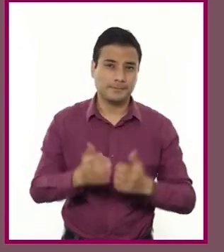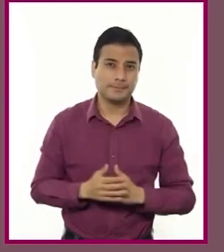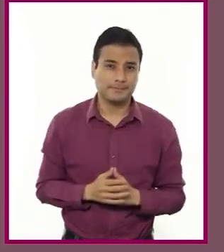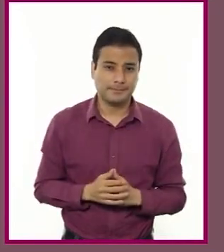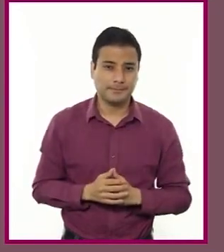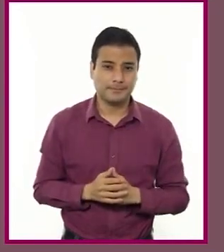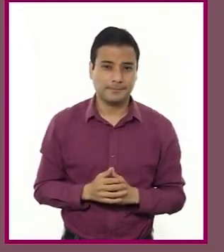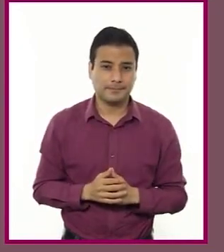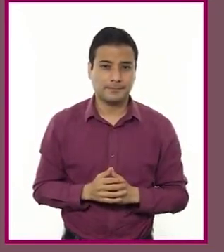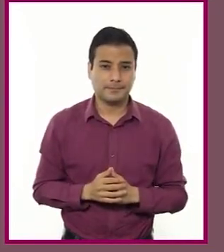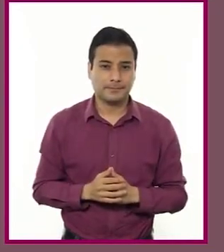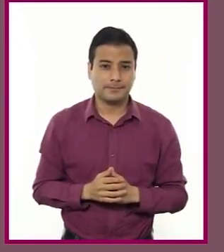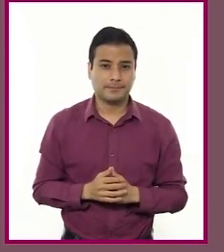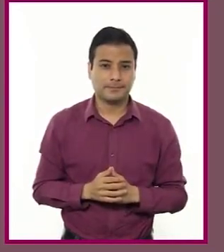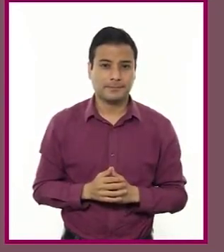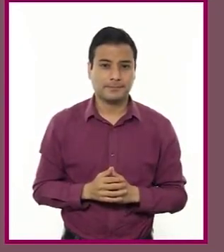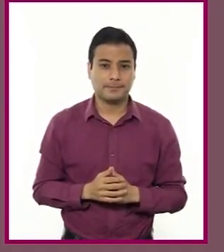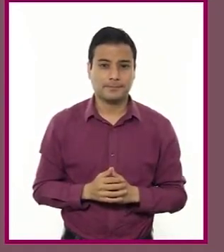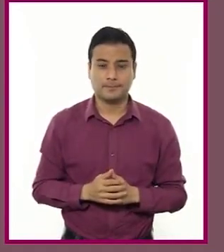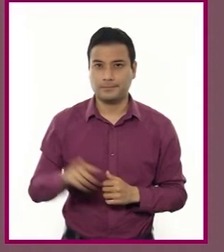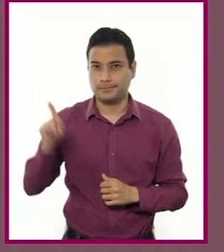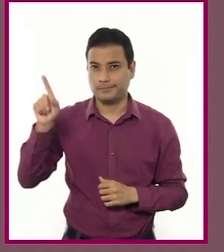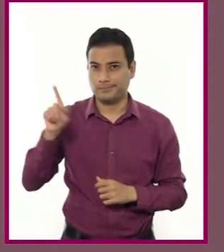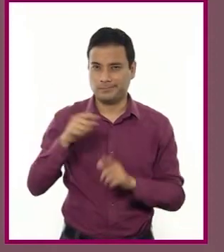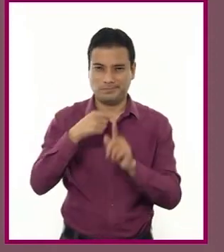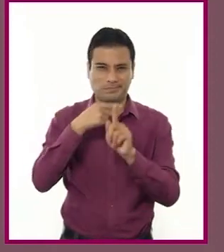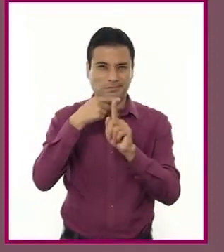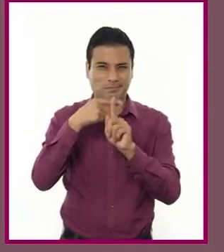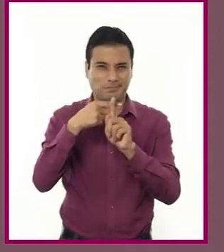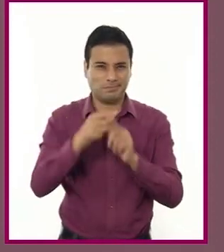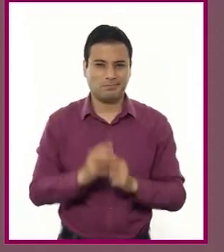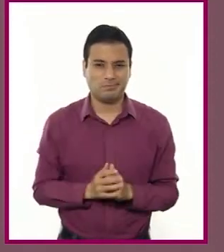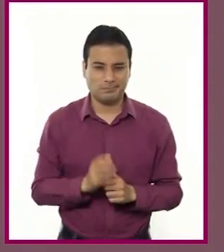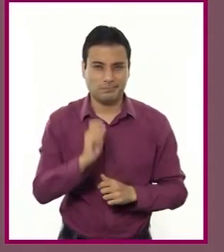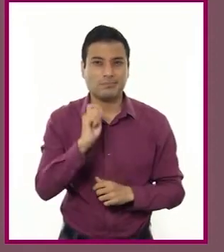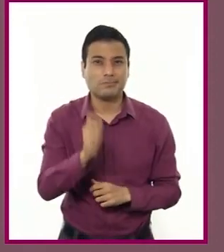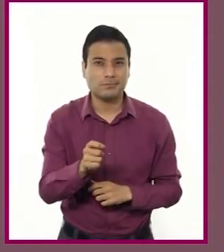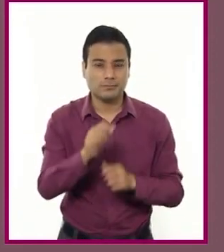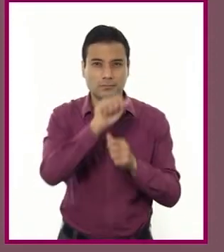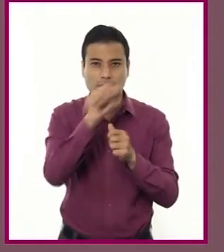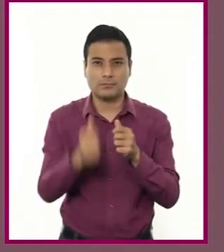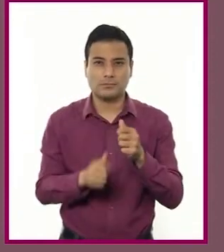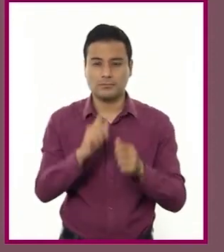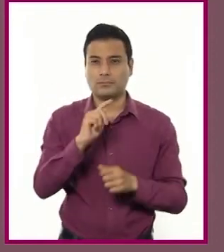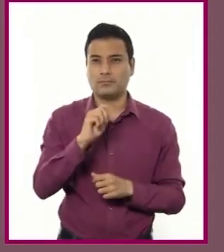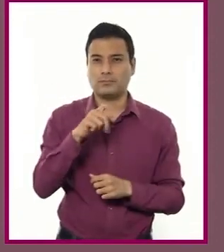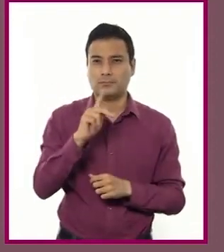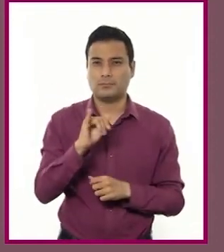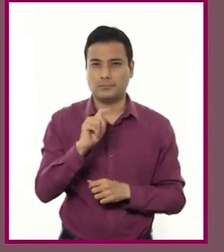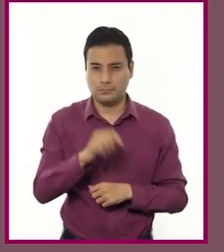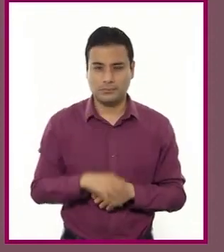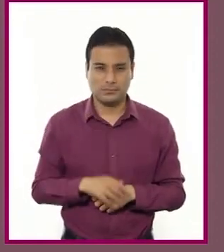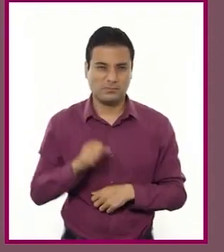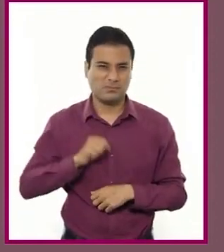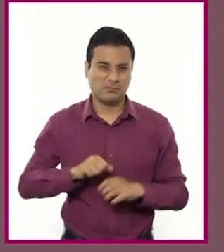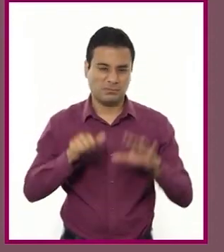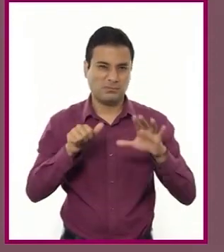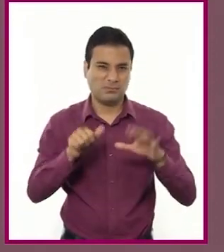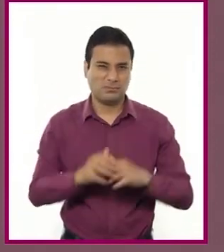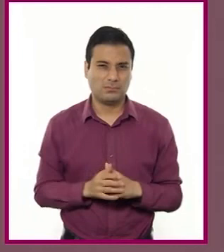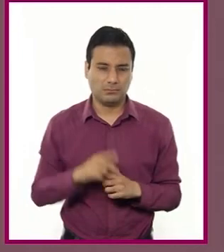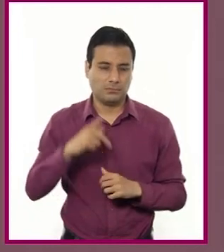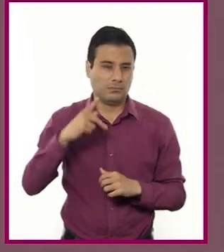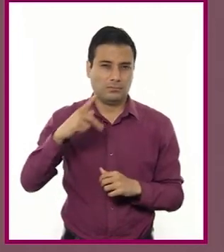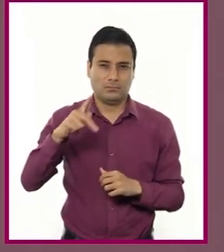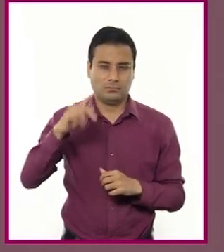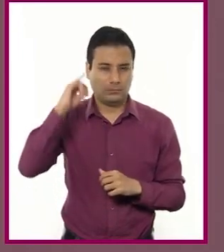La cruz atrial, ubicada en la explanada del sitio, es un ejemplo del llamado arte tequitqui del siglo XVI, expresión indígena